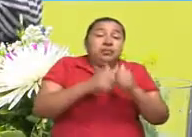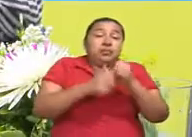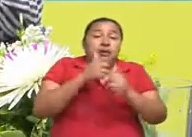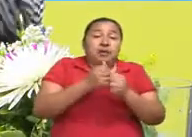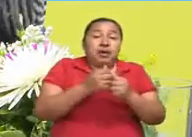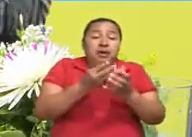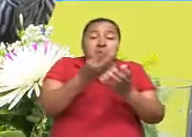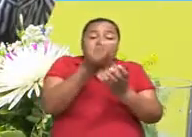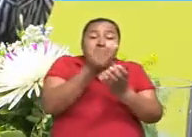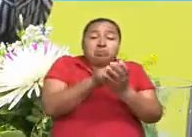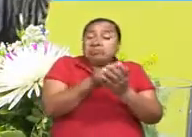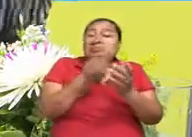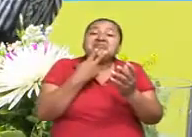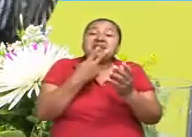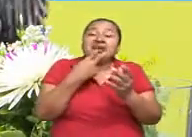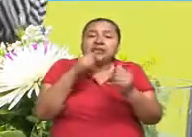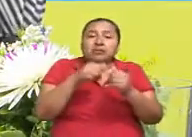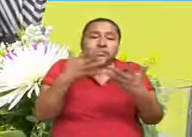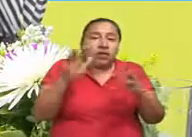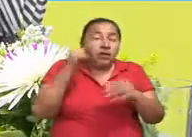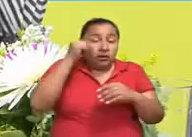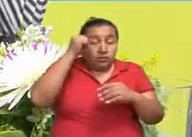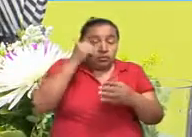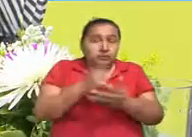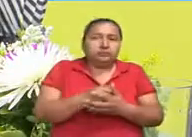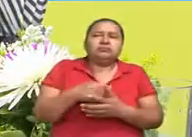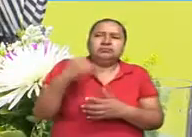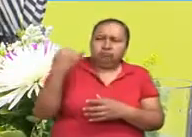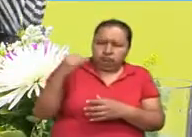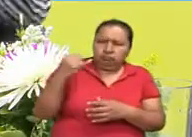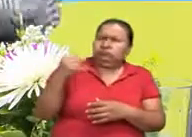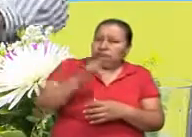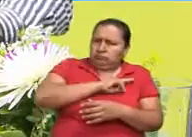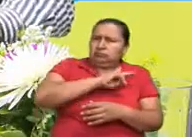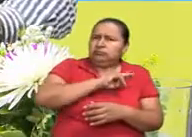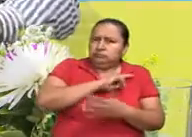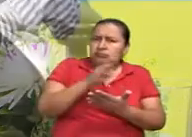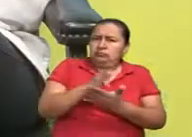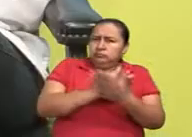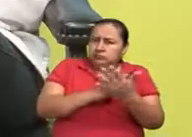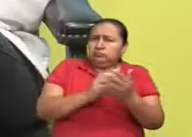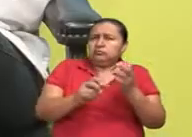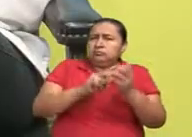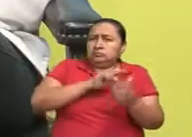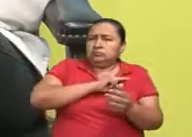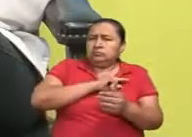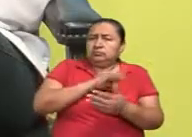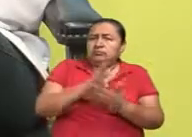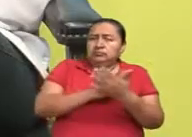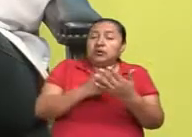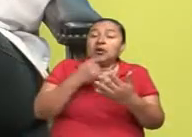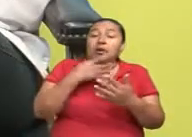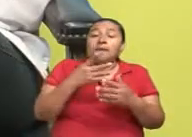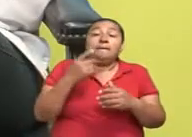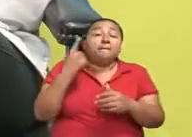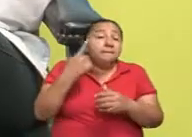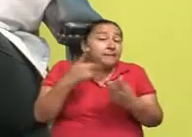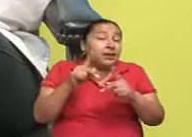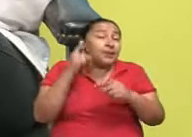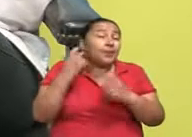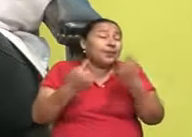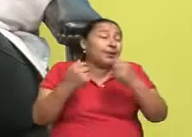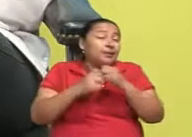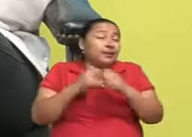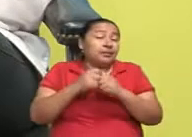trastorno, aún ya siendo adultos? Sí, han habido sus casos. El problema es cuando tienen su pareja,